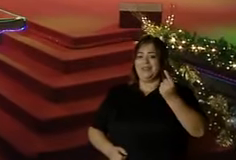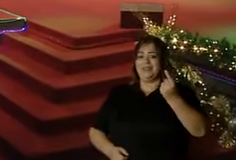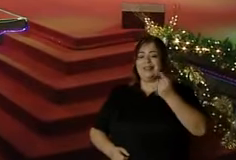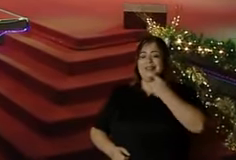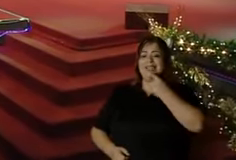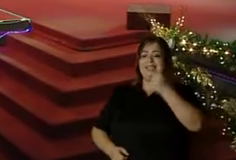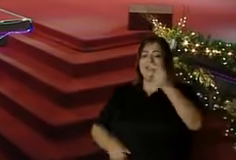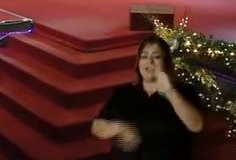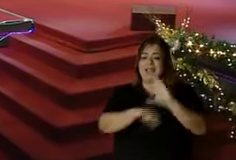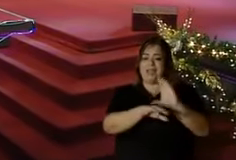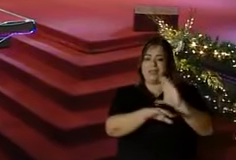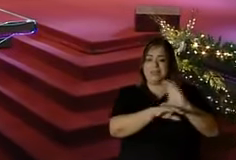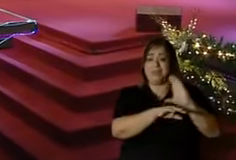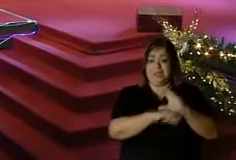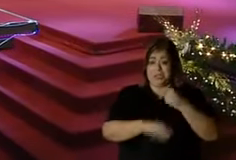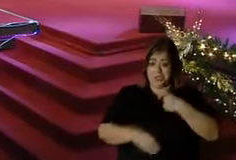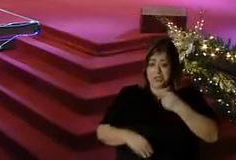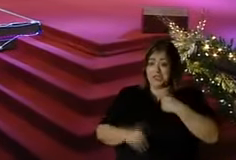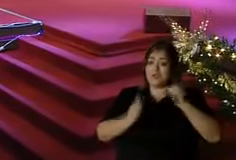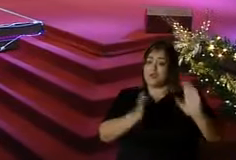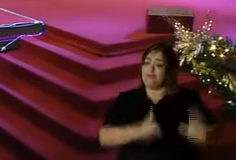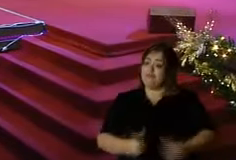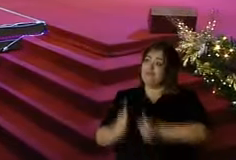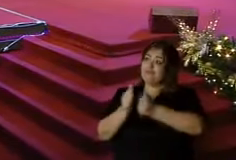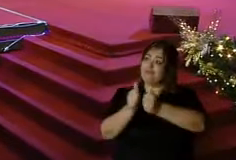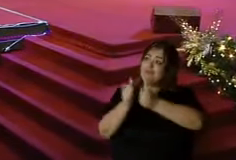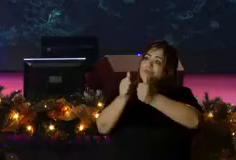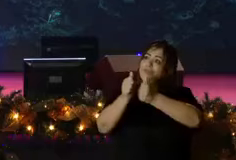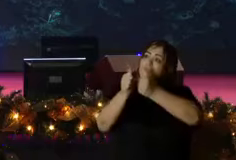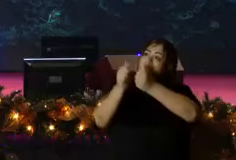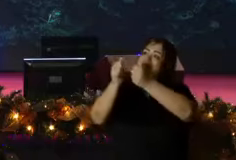Iglesia, que camine a tu lado.